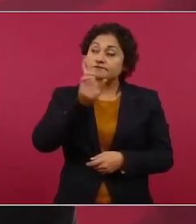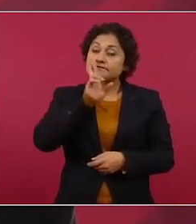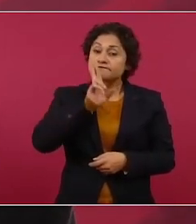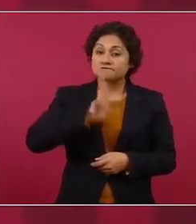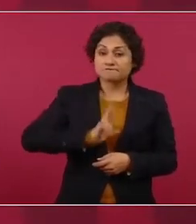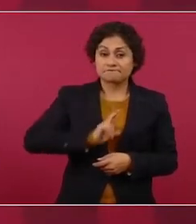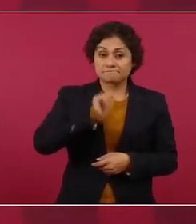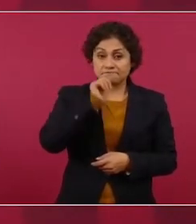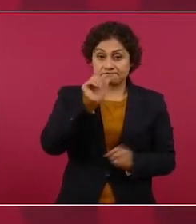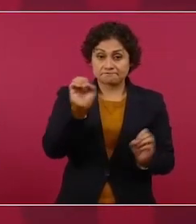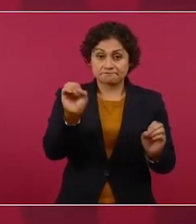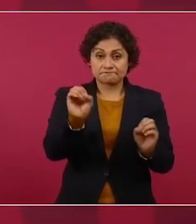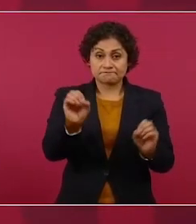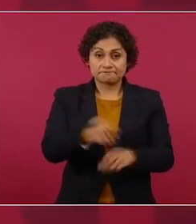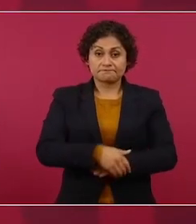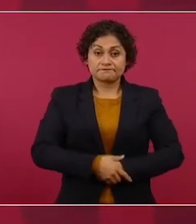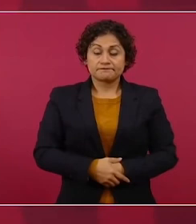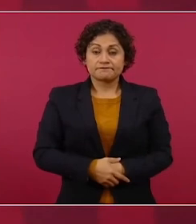contestarme.